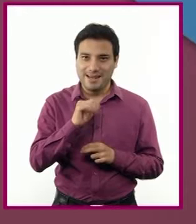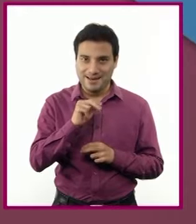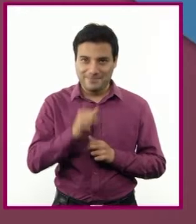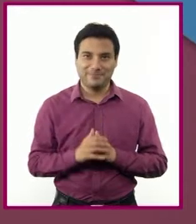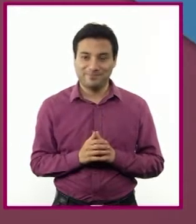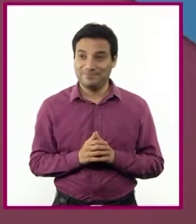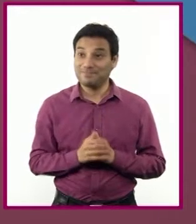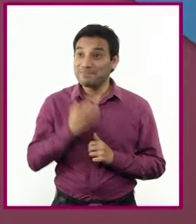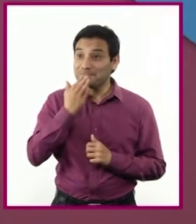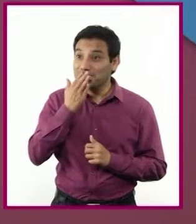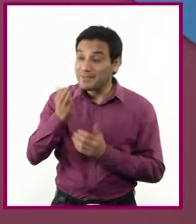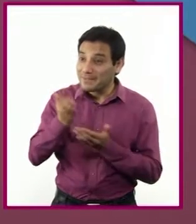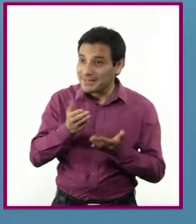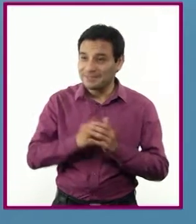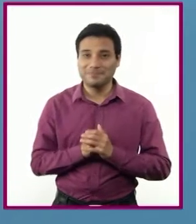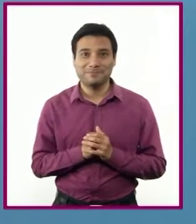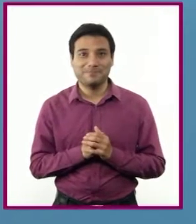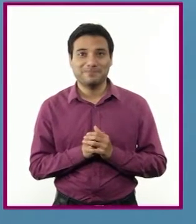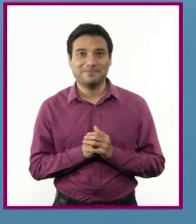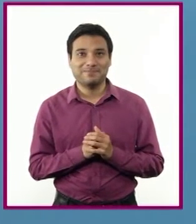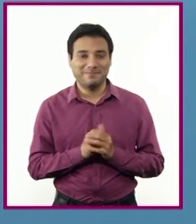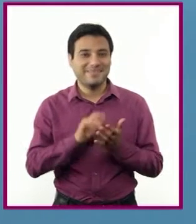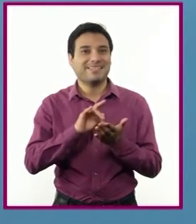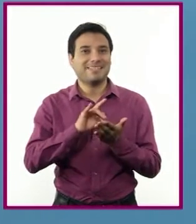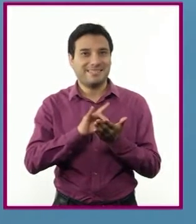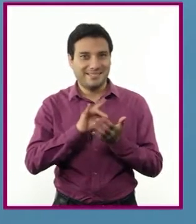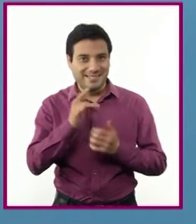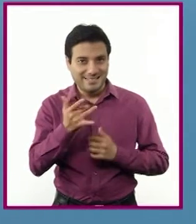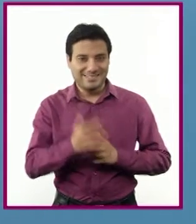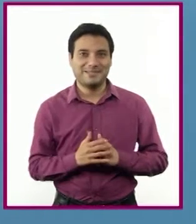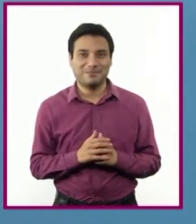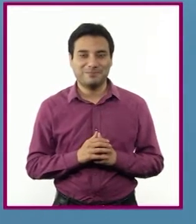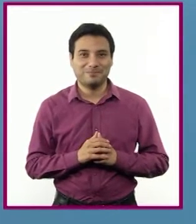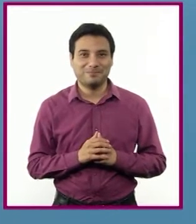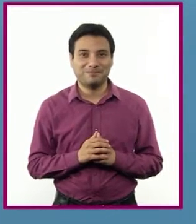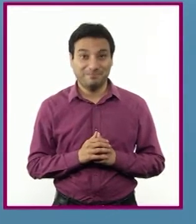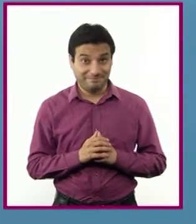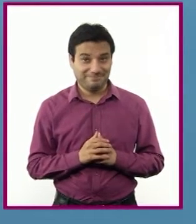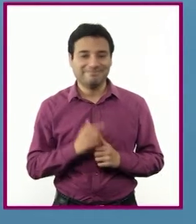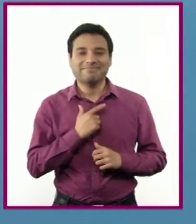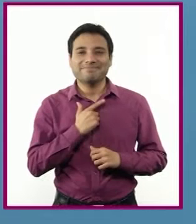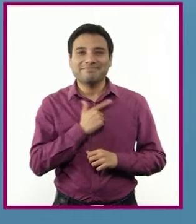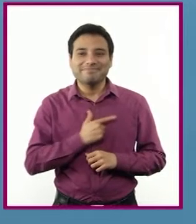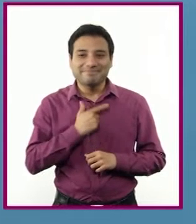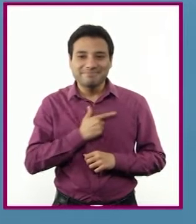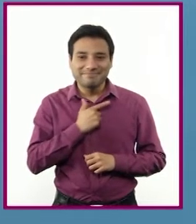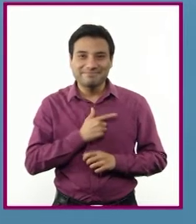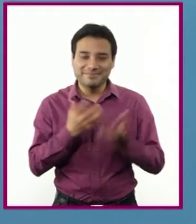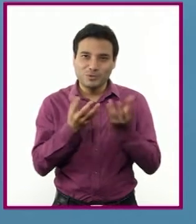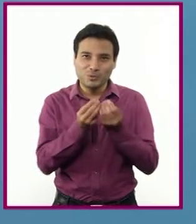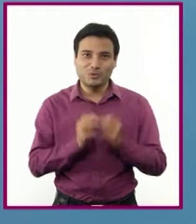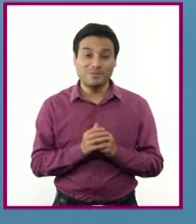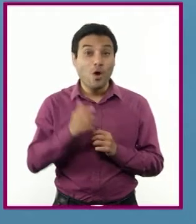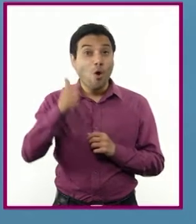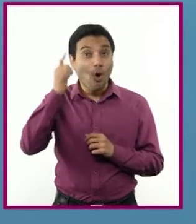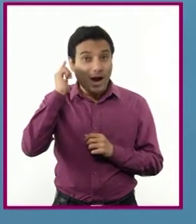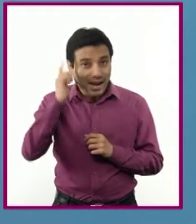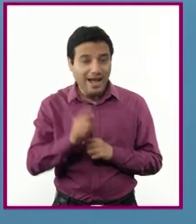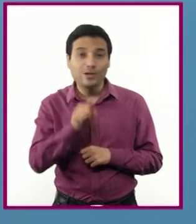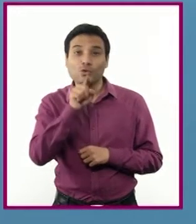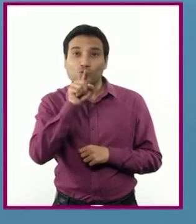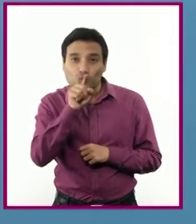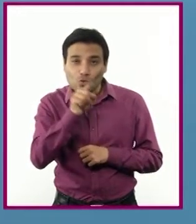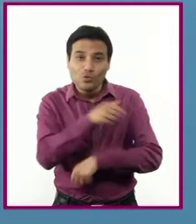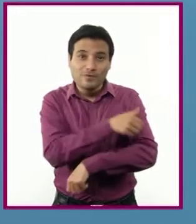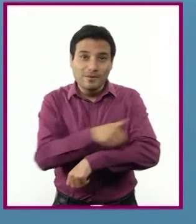Martínez. Bienvenida, maestra. Gracias, Nadia. Es un gusto acompañarlos en esta sesión. Espero que ustedes y sus